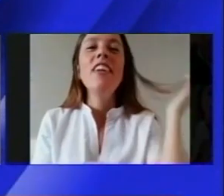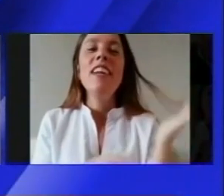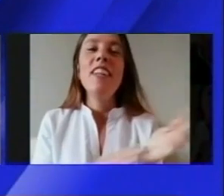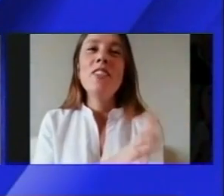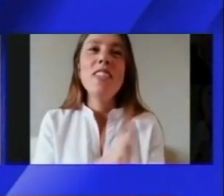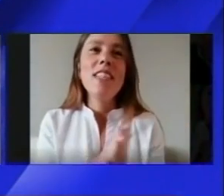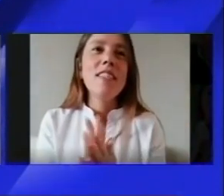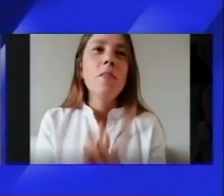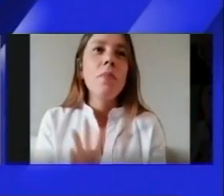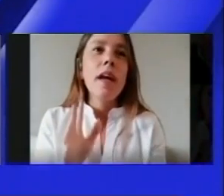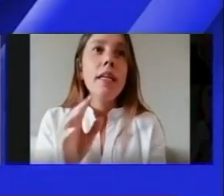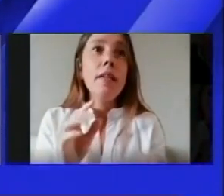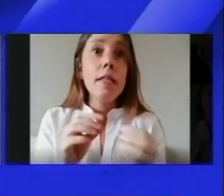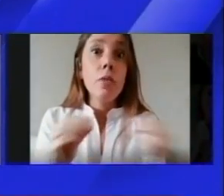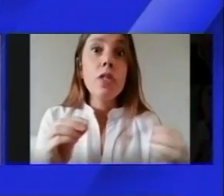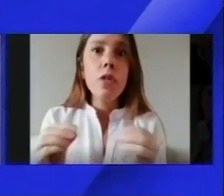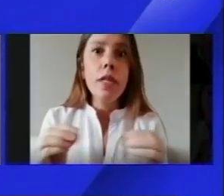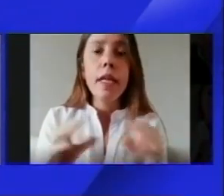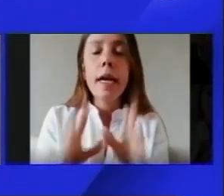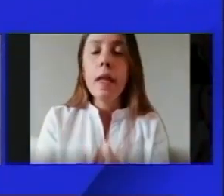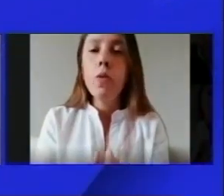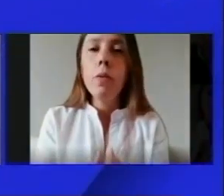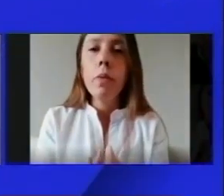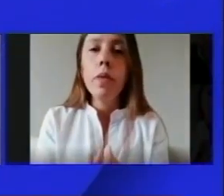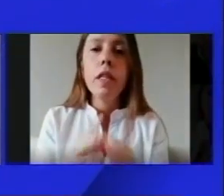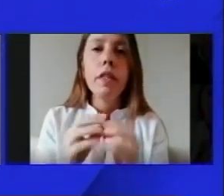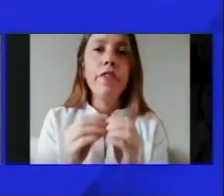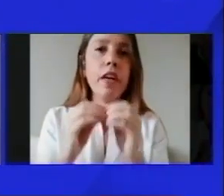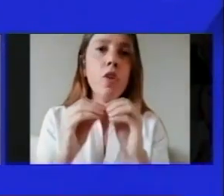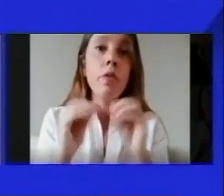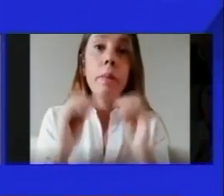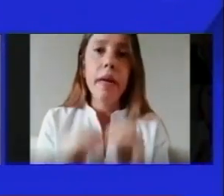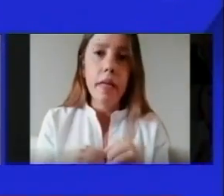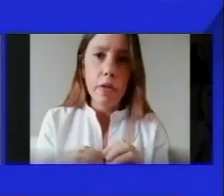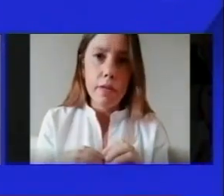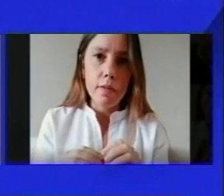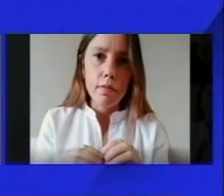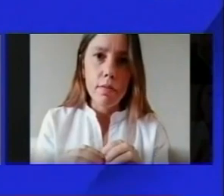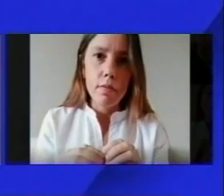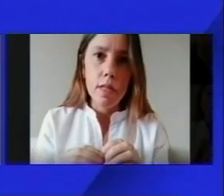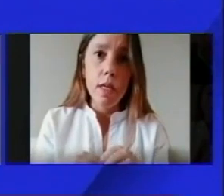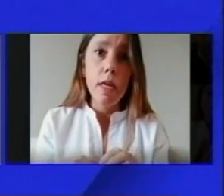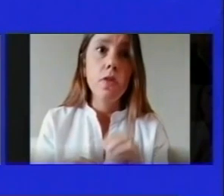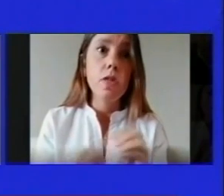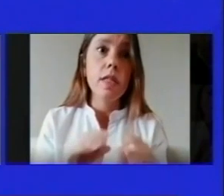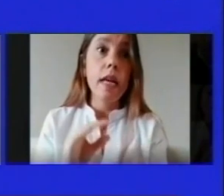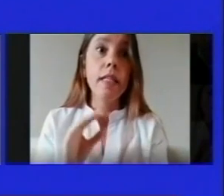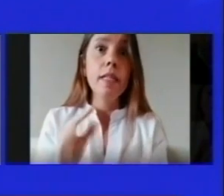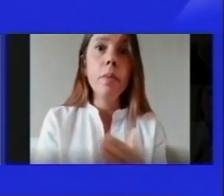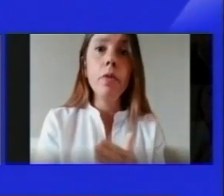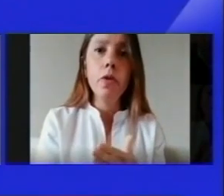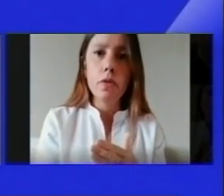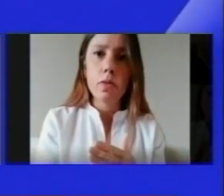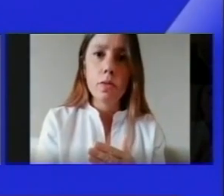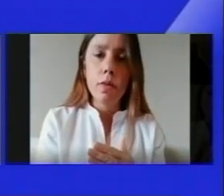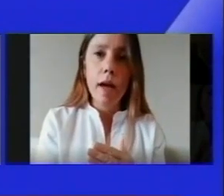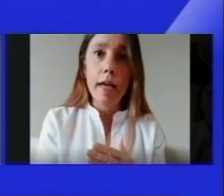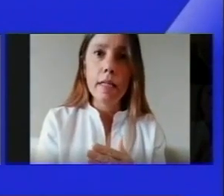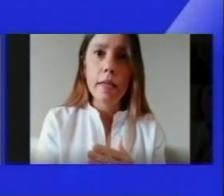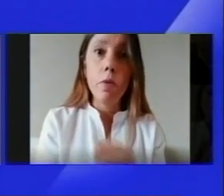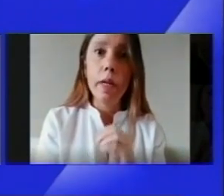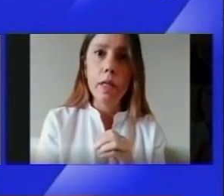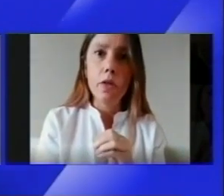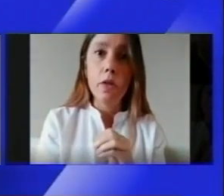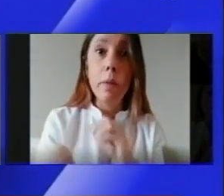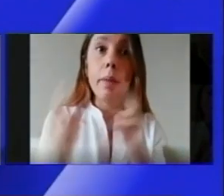Exacto. Entonces, hay situaciones que cada uno va a poder identificar como disparadores. ¿Sí? Entonces, anticipémonos